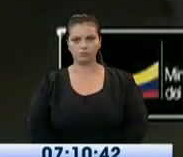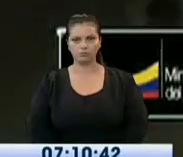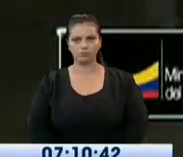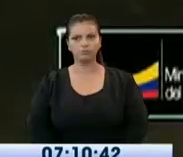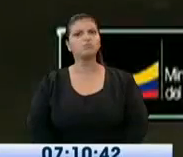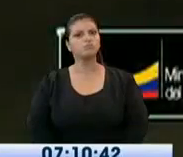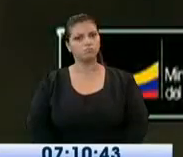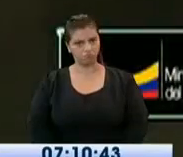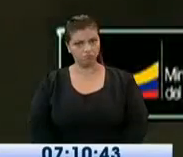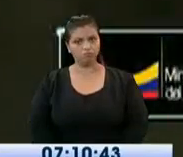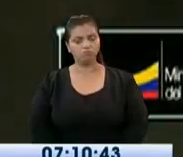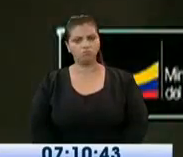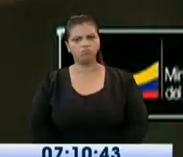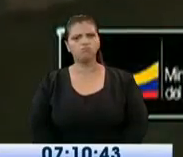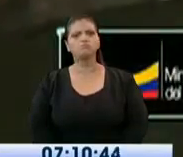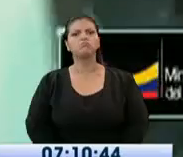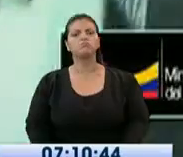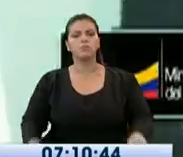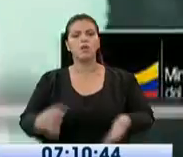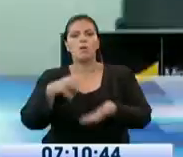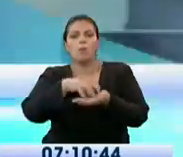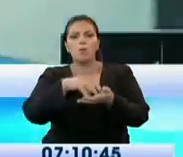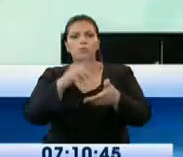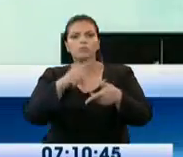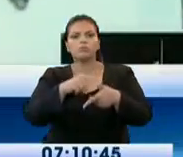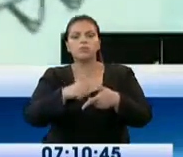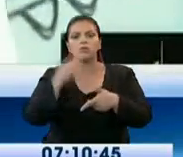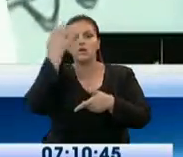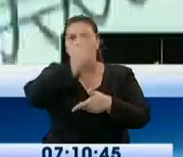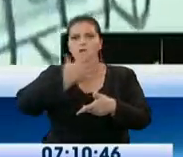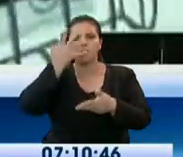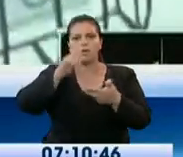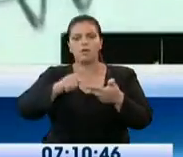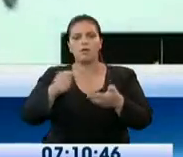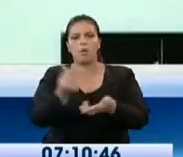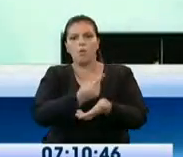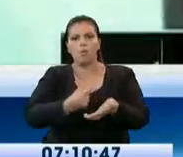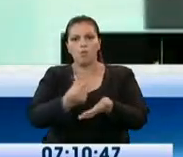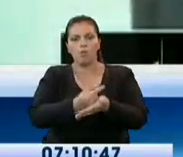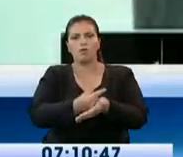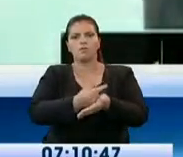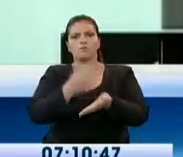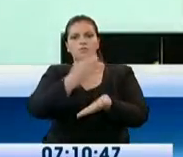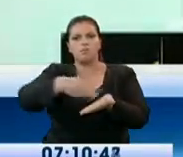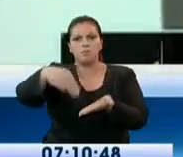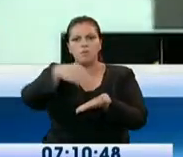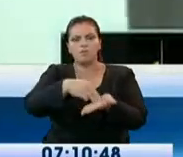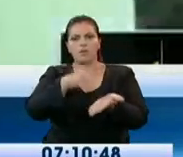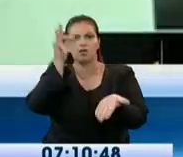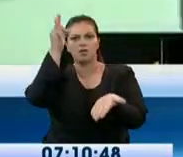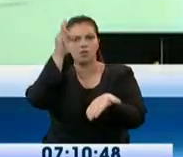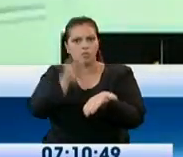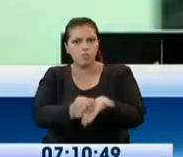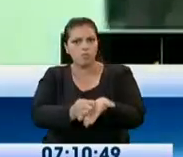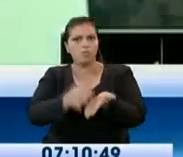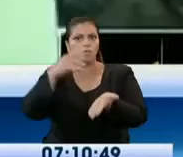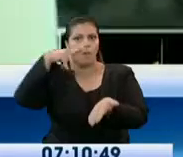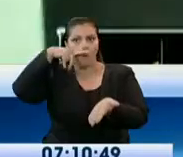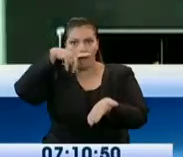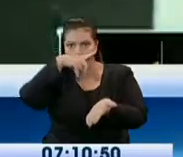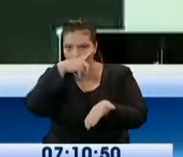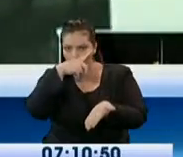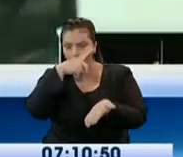Las operaciones se dieron en las provincias de Esmeraldas, Guayas, Manabí, Pichincha, Cotopaxi, Santo Domingo y Sucumbíos, donde